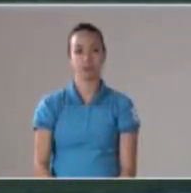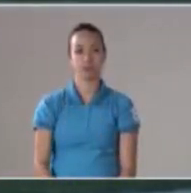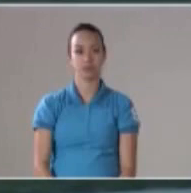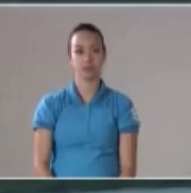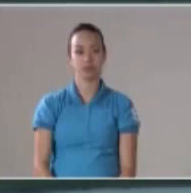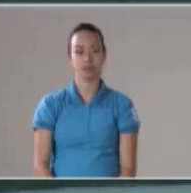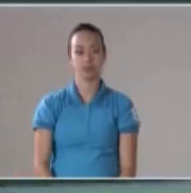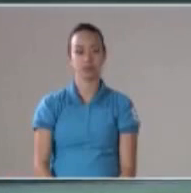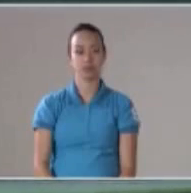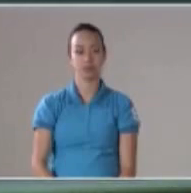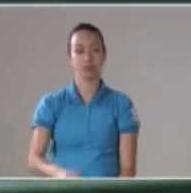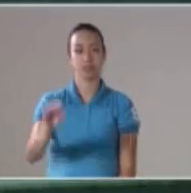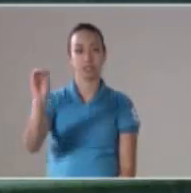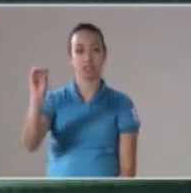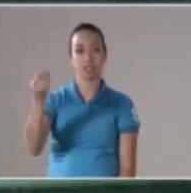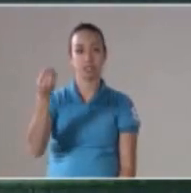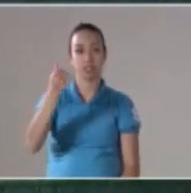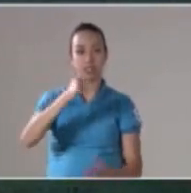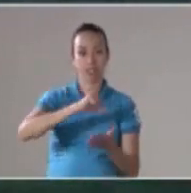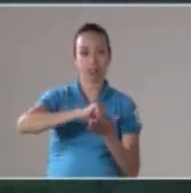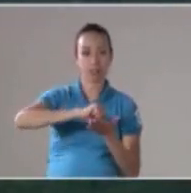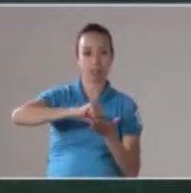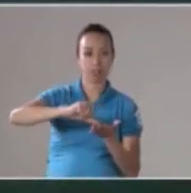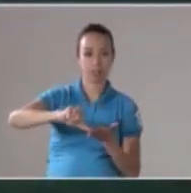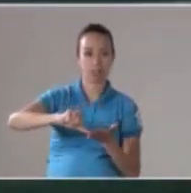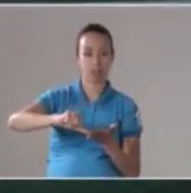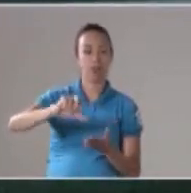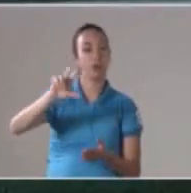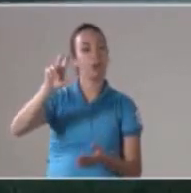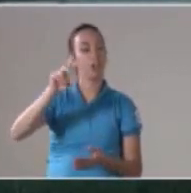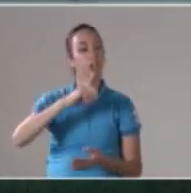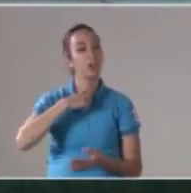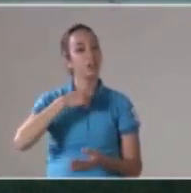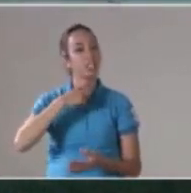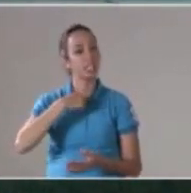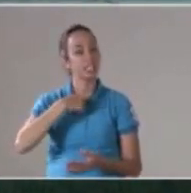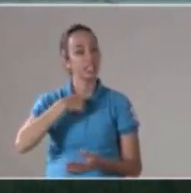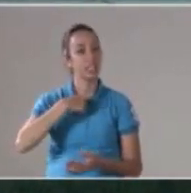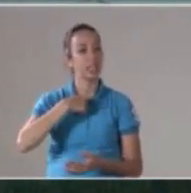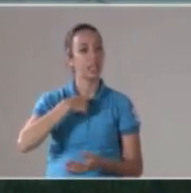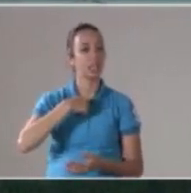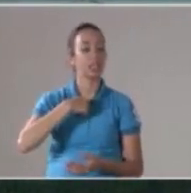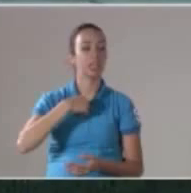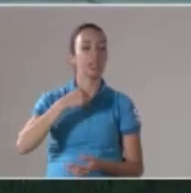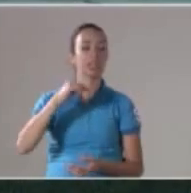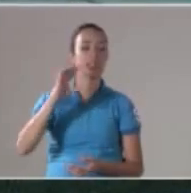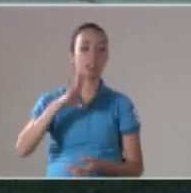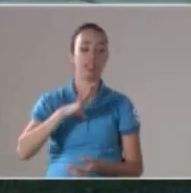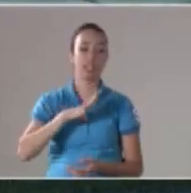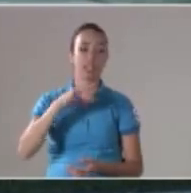¿qué apellido no le gustaría tener a usted aquí en Guatemala?